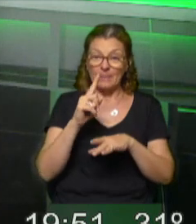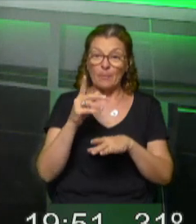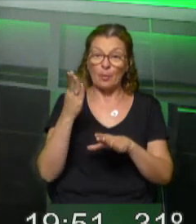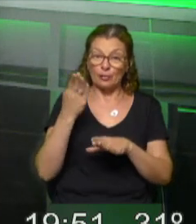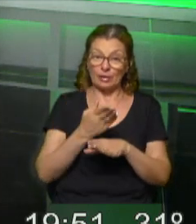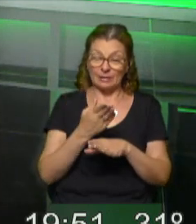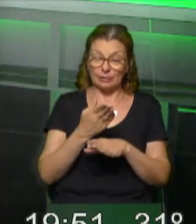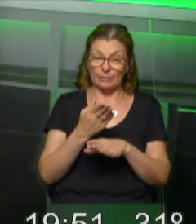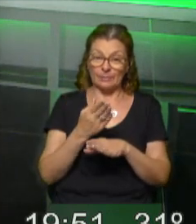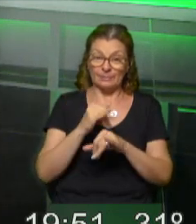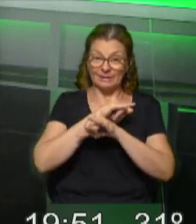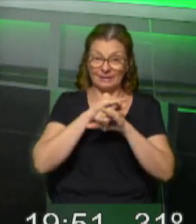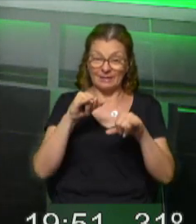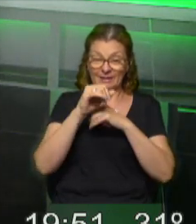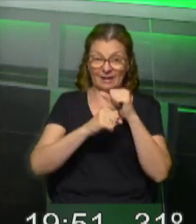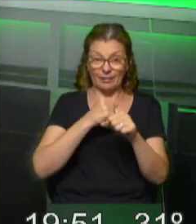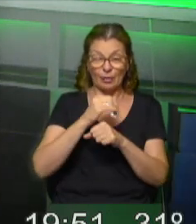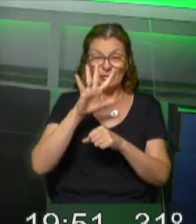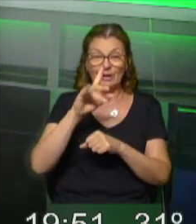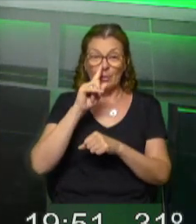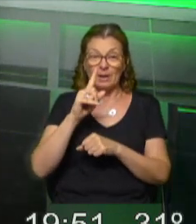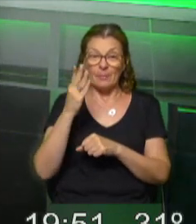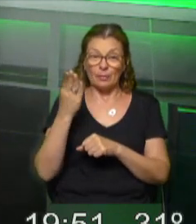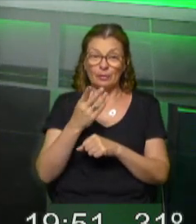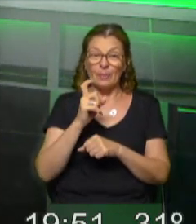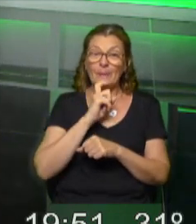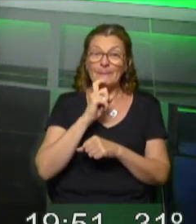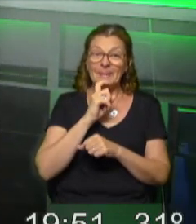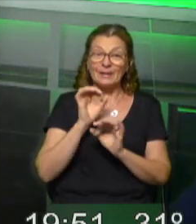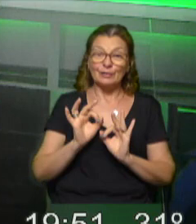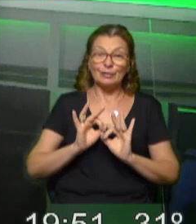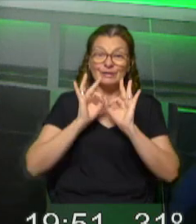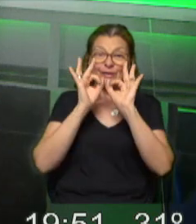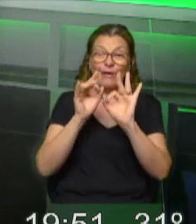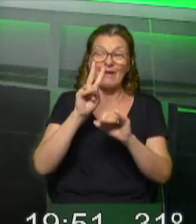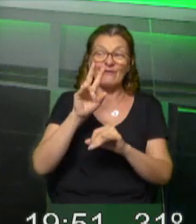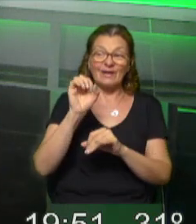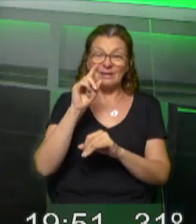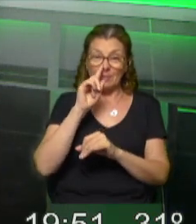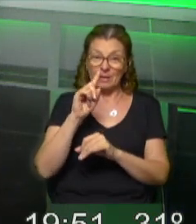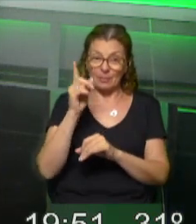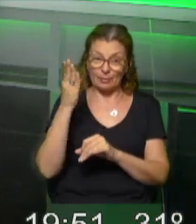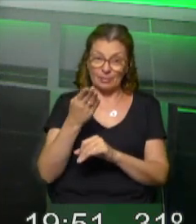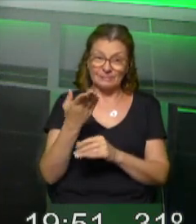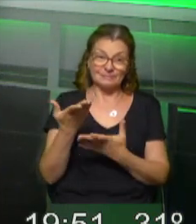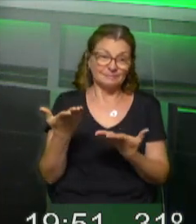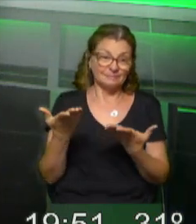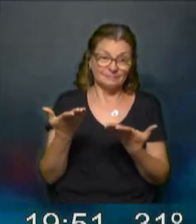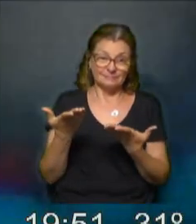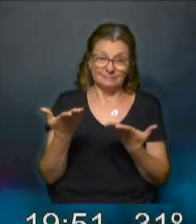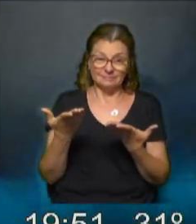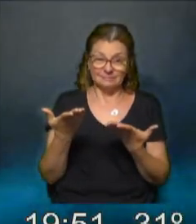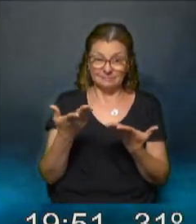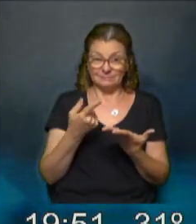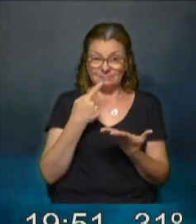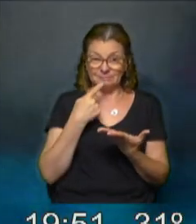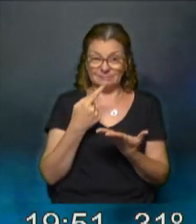de hiperinflación Cierra el año en casi 5000 pero en marzo de ese año llegó al 20,000 por no tiene sentido tampoco el registro cuantitativo